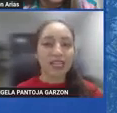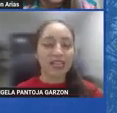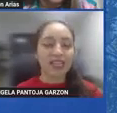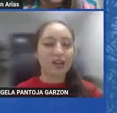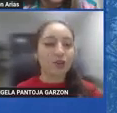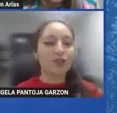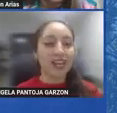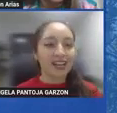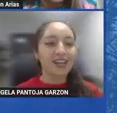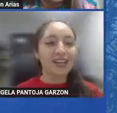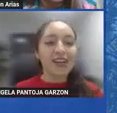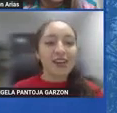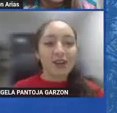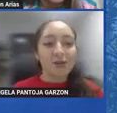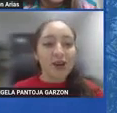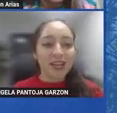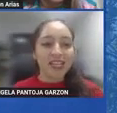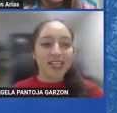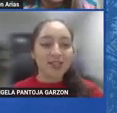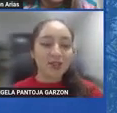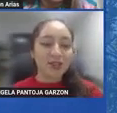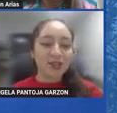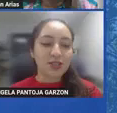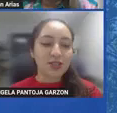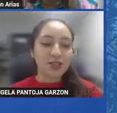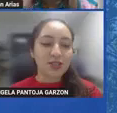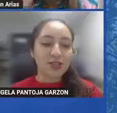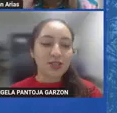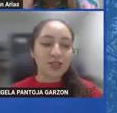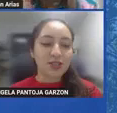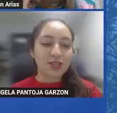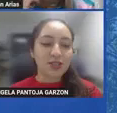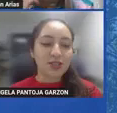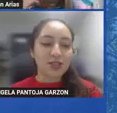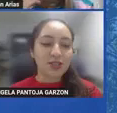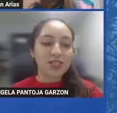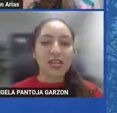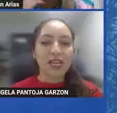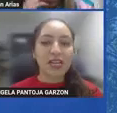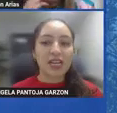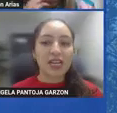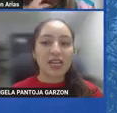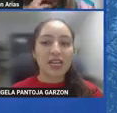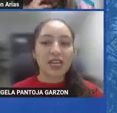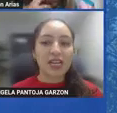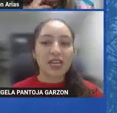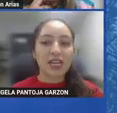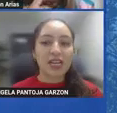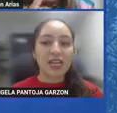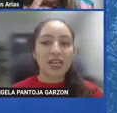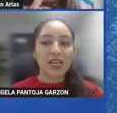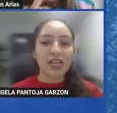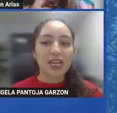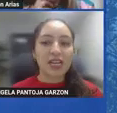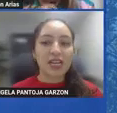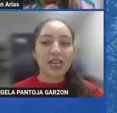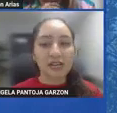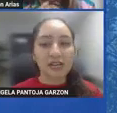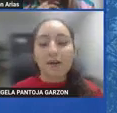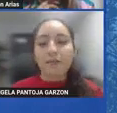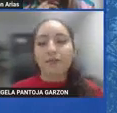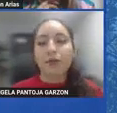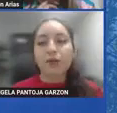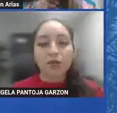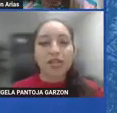hablando como de recordar como aquellas cosas que ustedes han aprendido en clase y que han aprendido en este espacio en